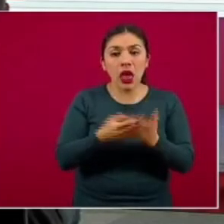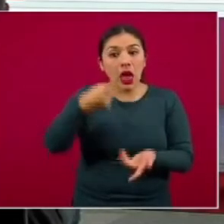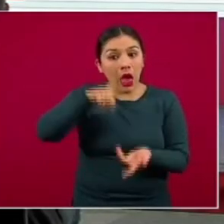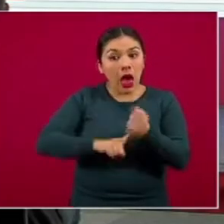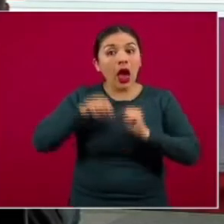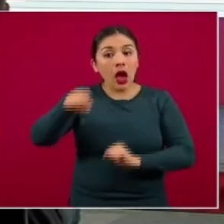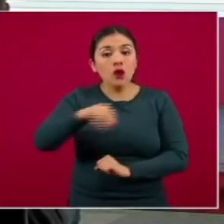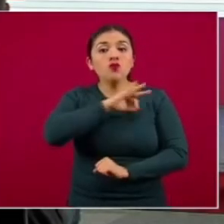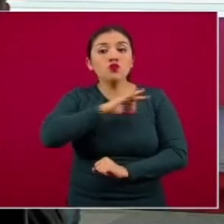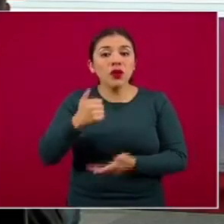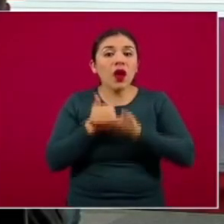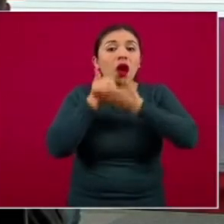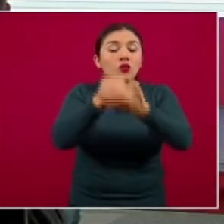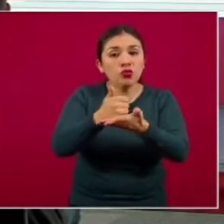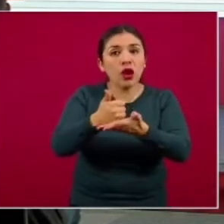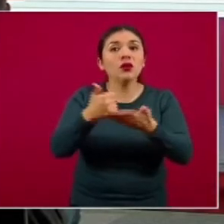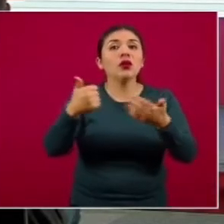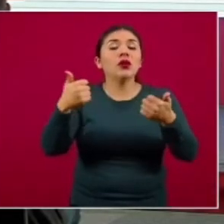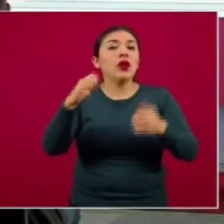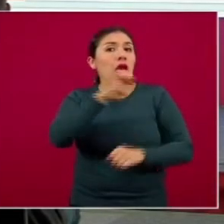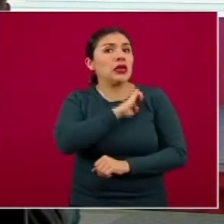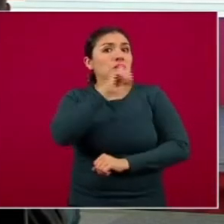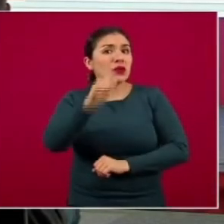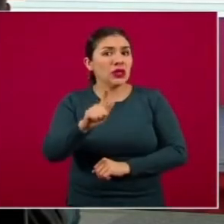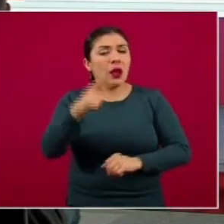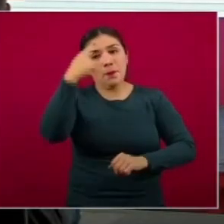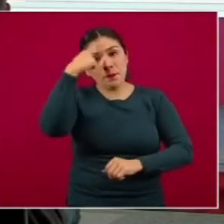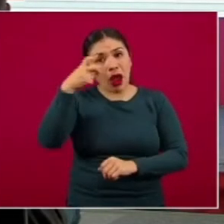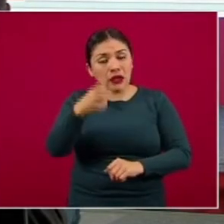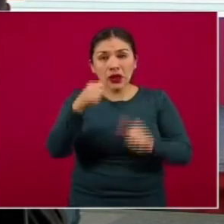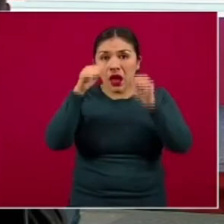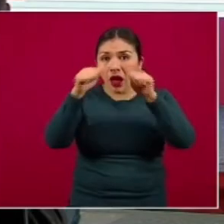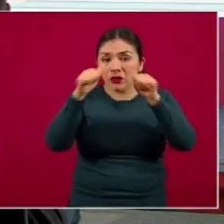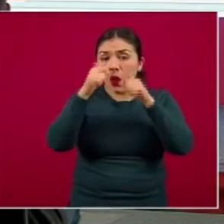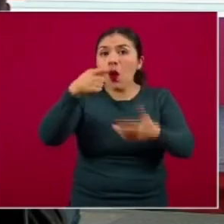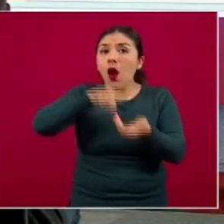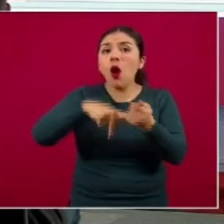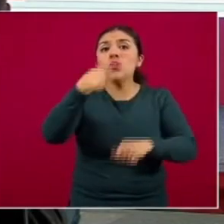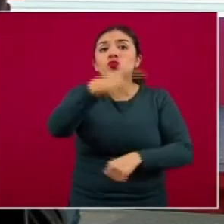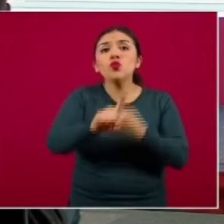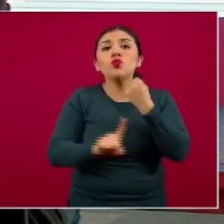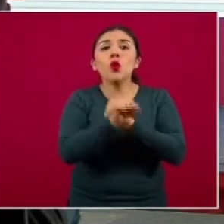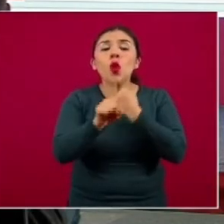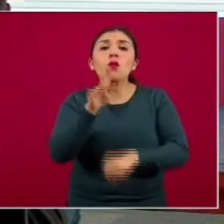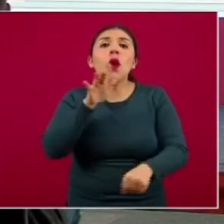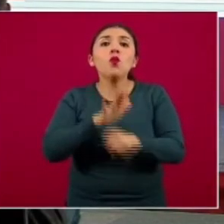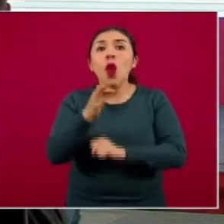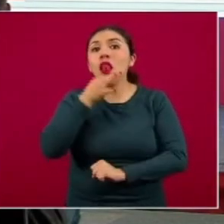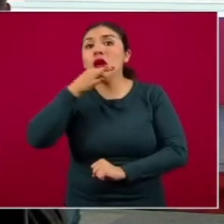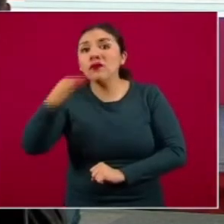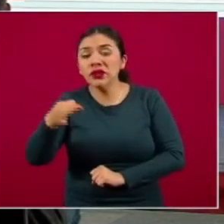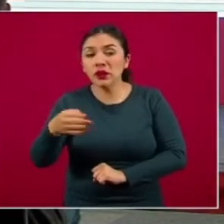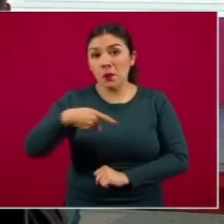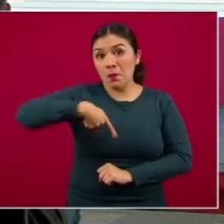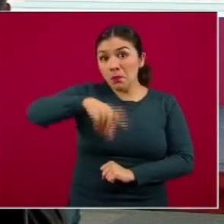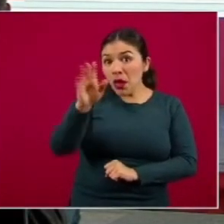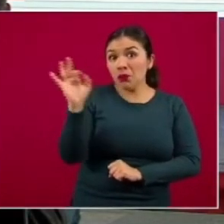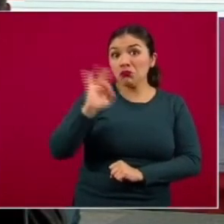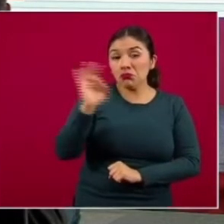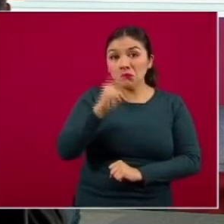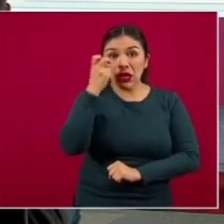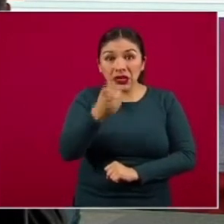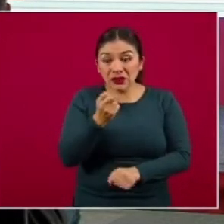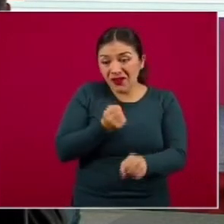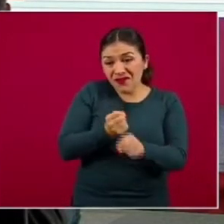en donde recibirán atención especializada en relación a la problemática que pudieran estar reportando, pero si además